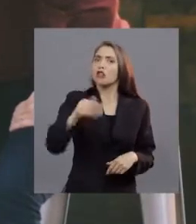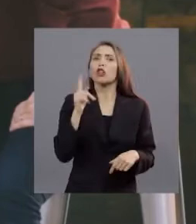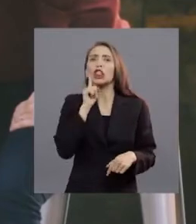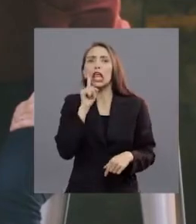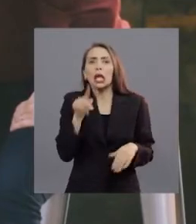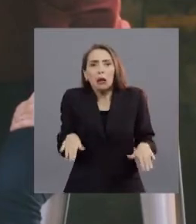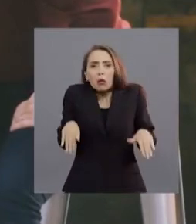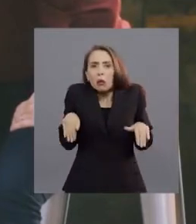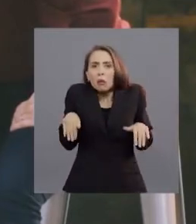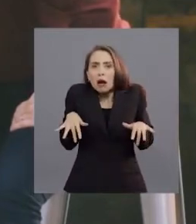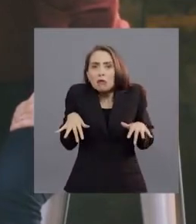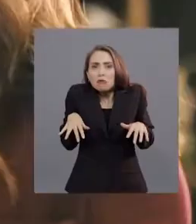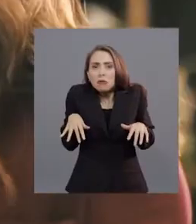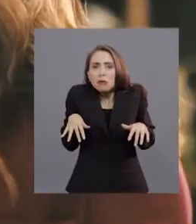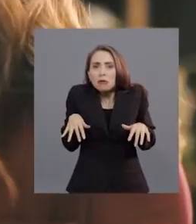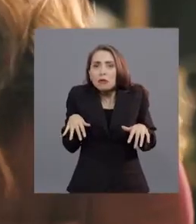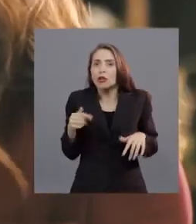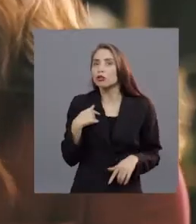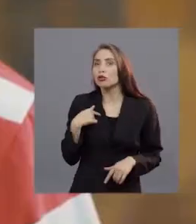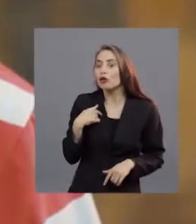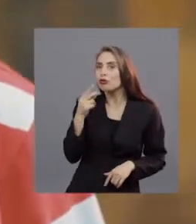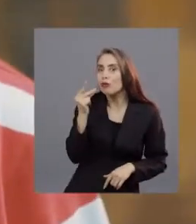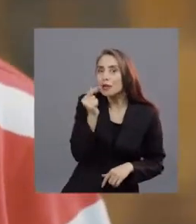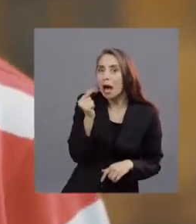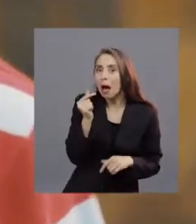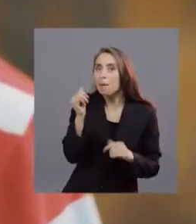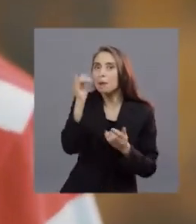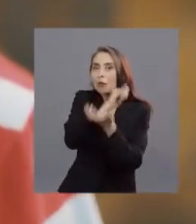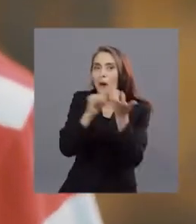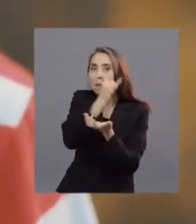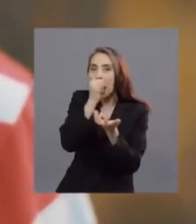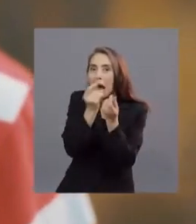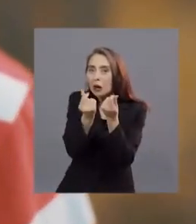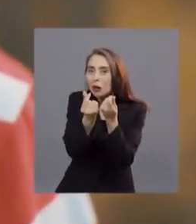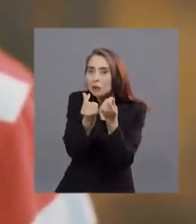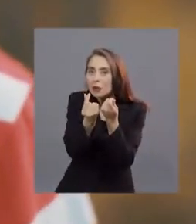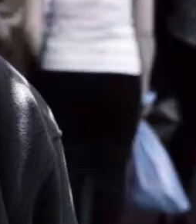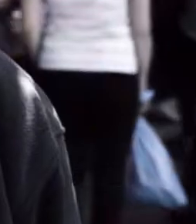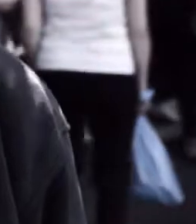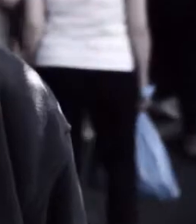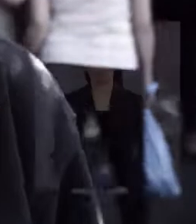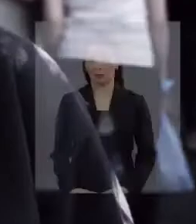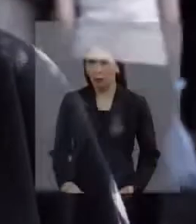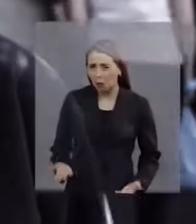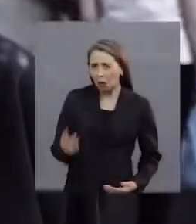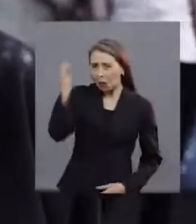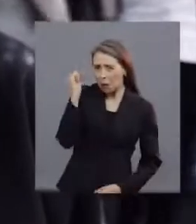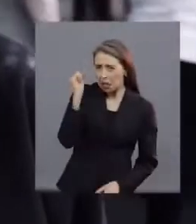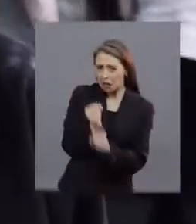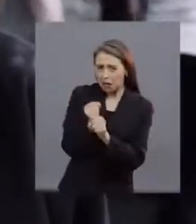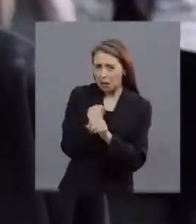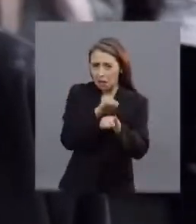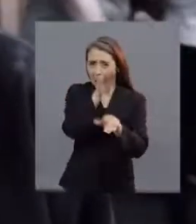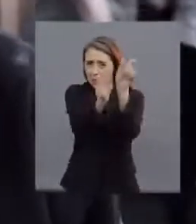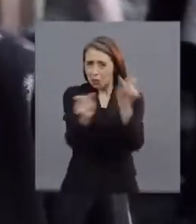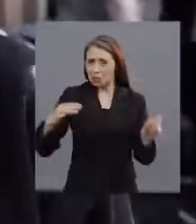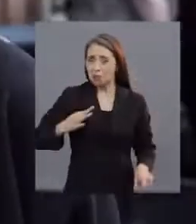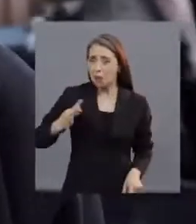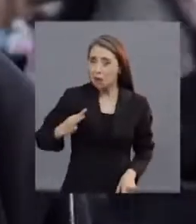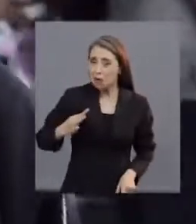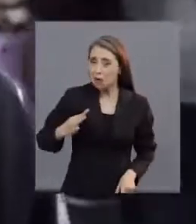manos largas y con los brazos cortos? Soy un balazo para la corrupción. ¿Que Piñera va a atracar por el pueblo?